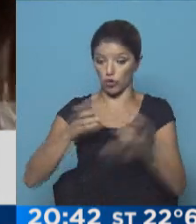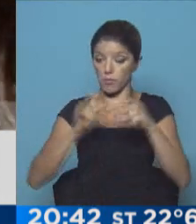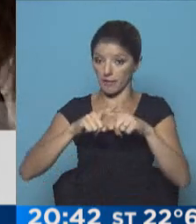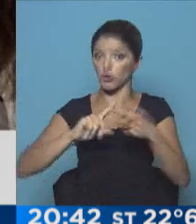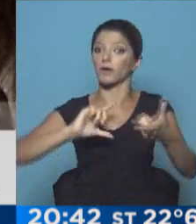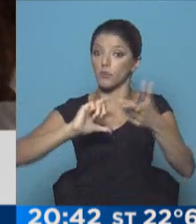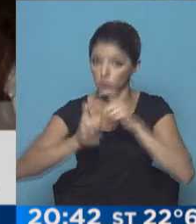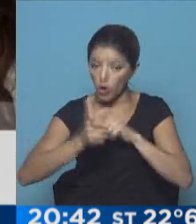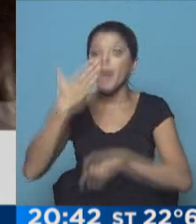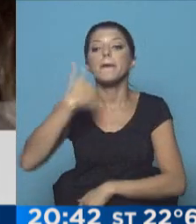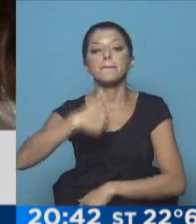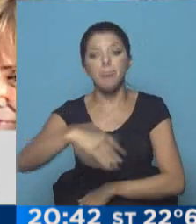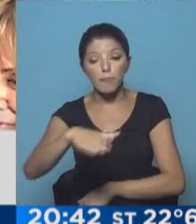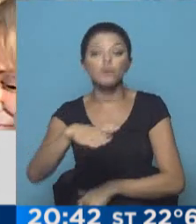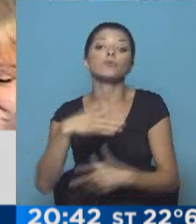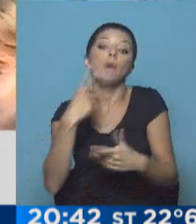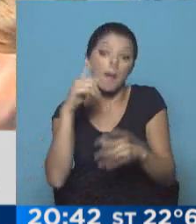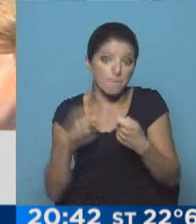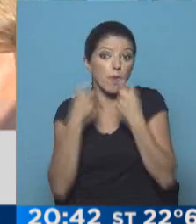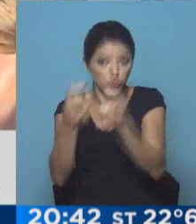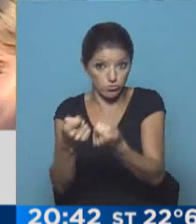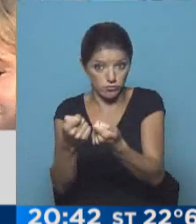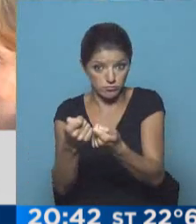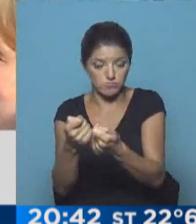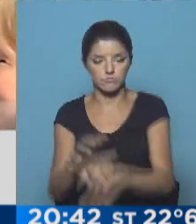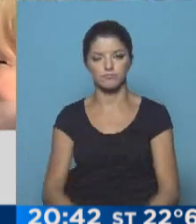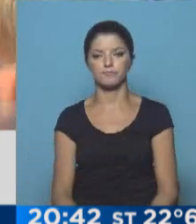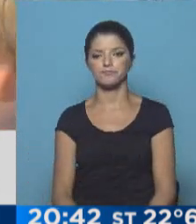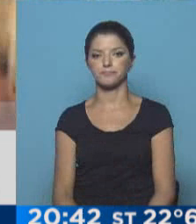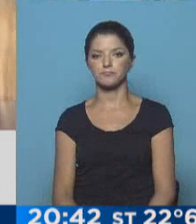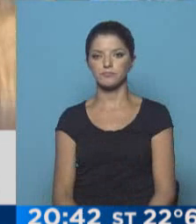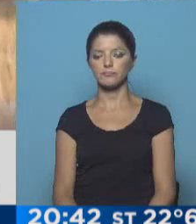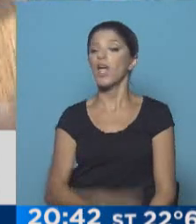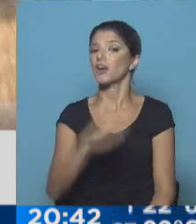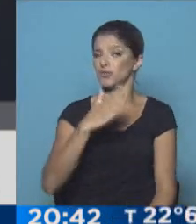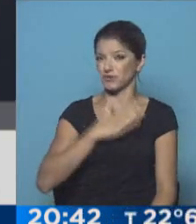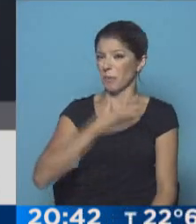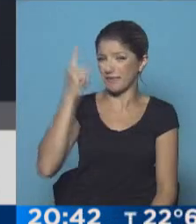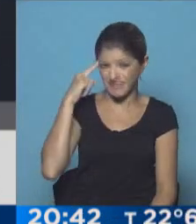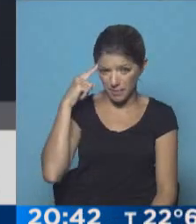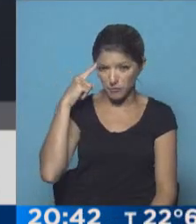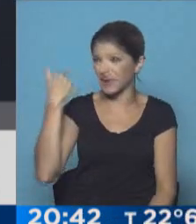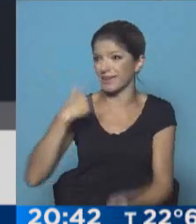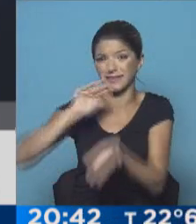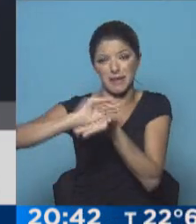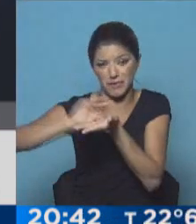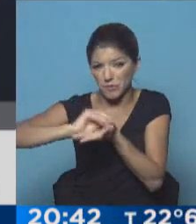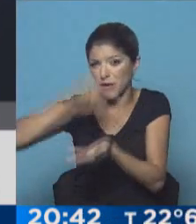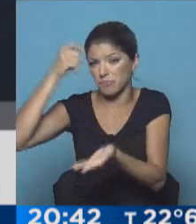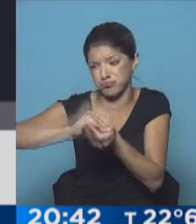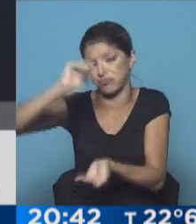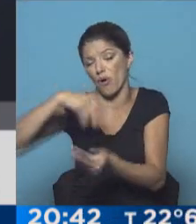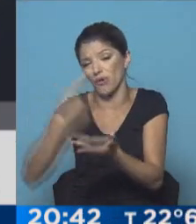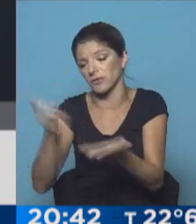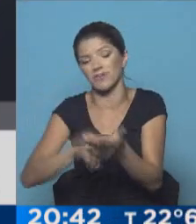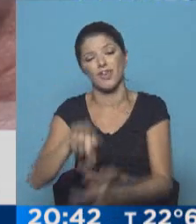supuesto, va a ser un acompañamiento técnico y parlamentario. No estamos de acuerdo con endeudar el país nuevamente, creemos que el